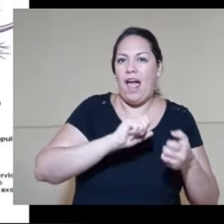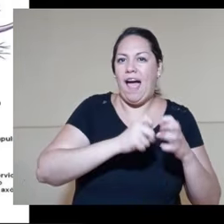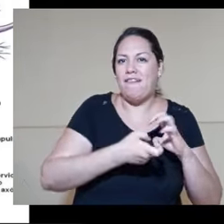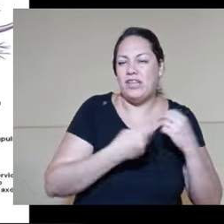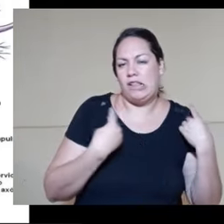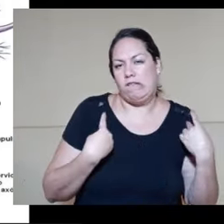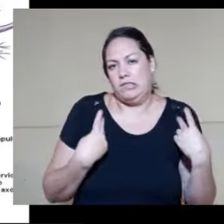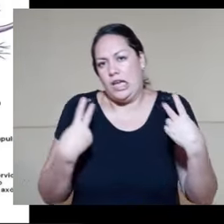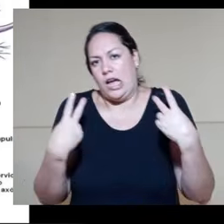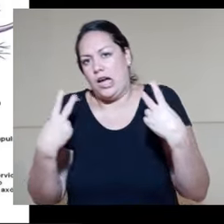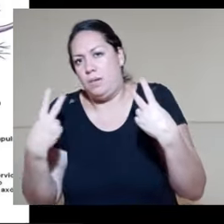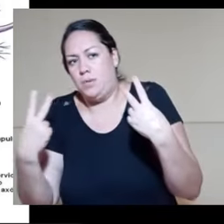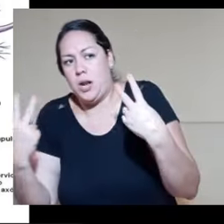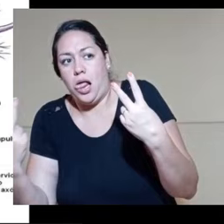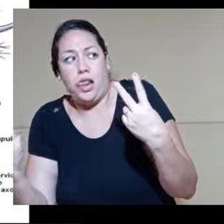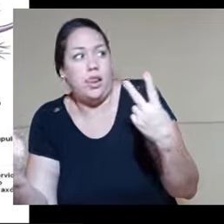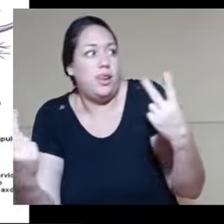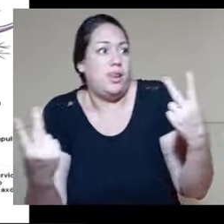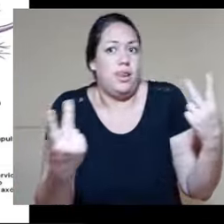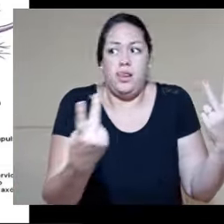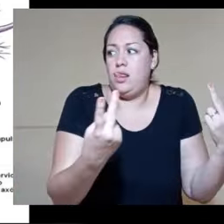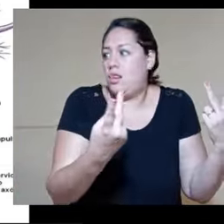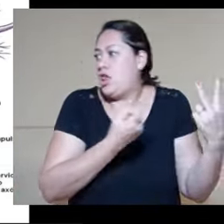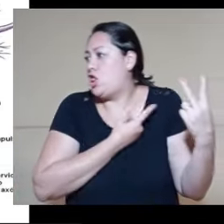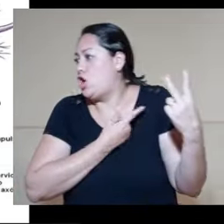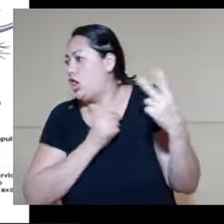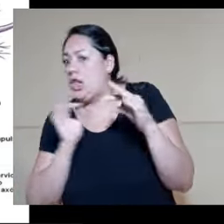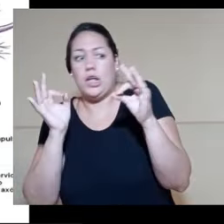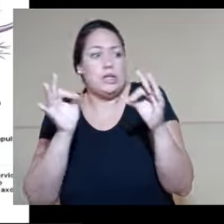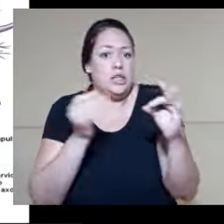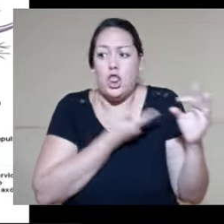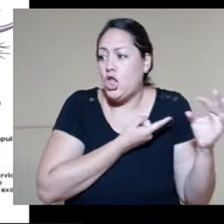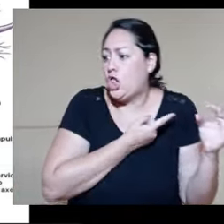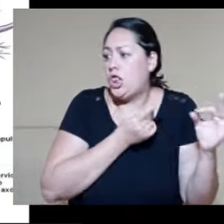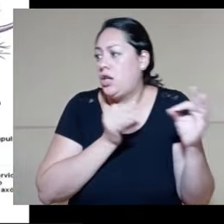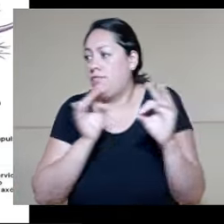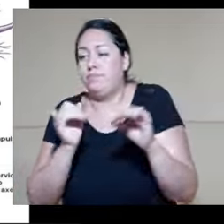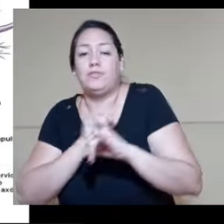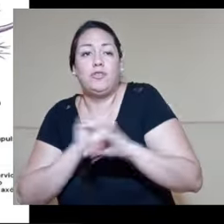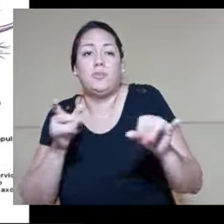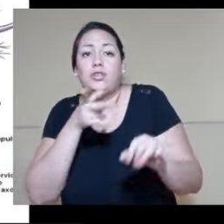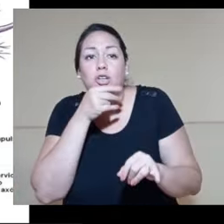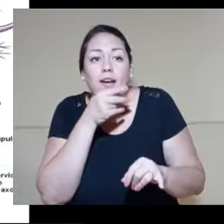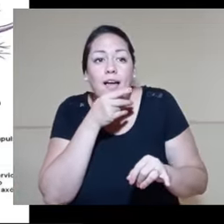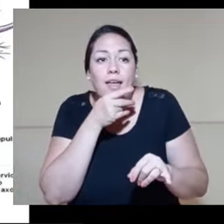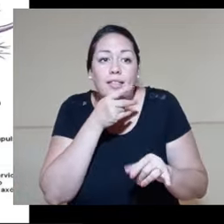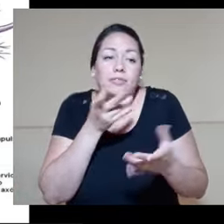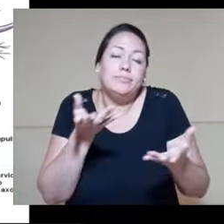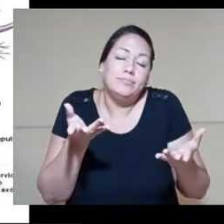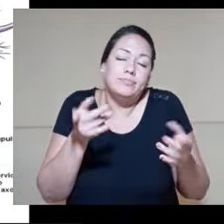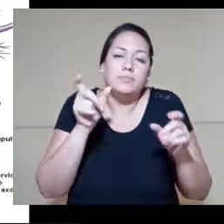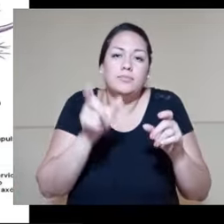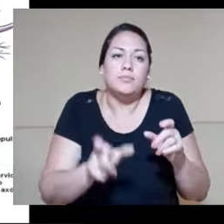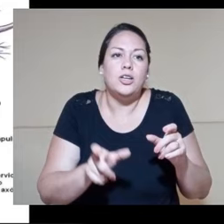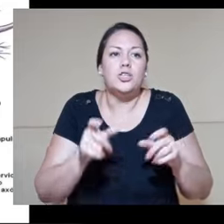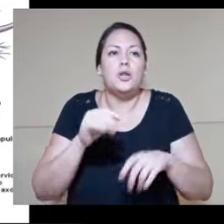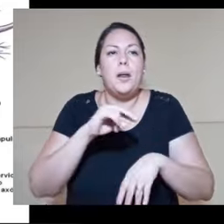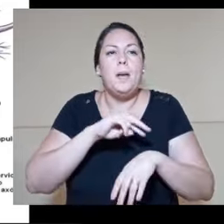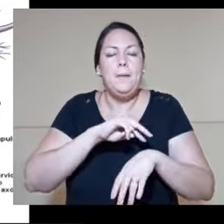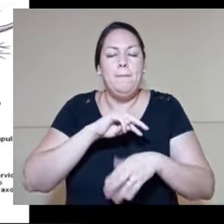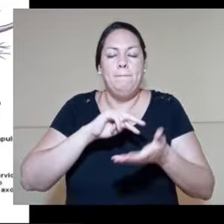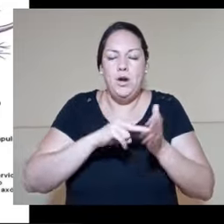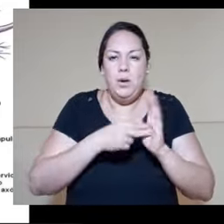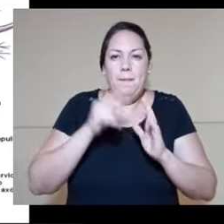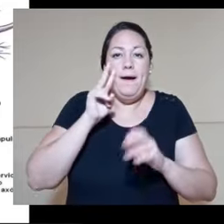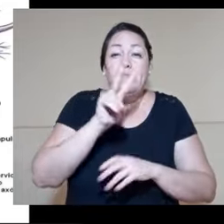nervioso viaja, pero a veces se pierde y no llega a destino. Y si no llega a destino, no tengo información. Por eso